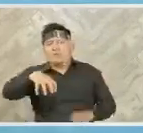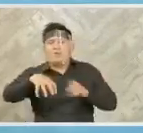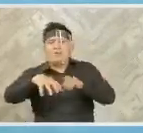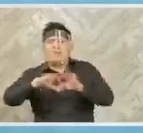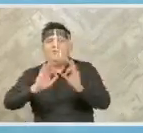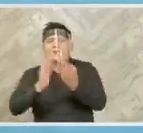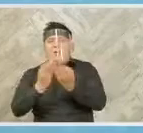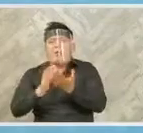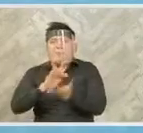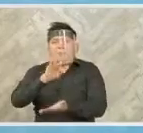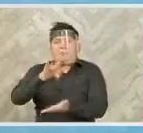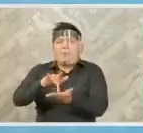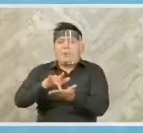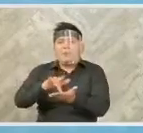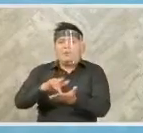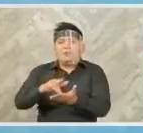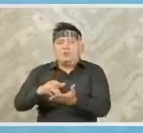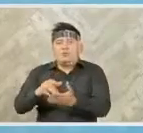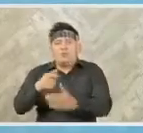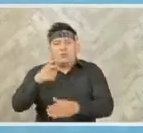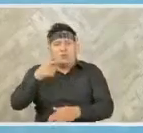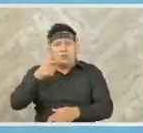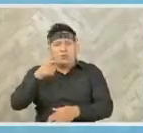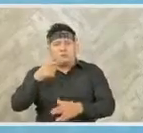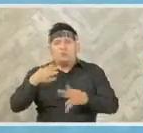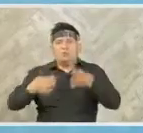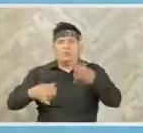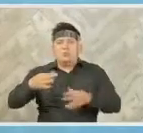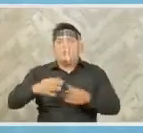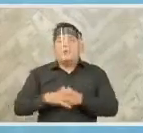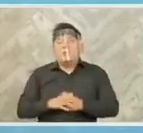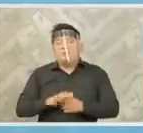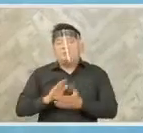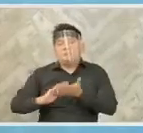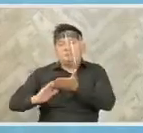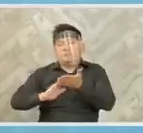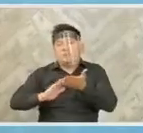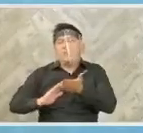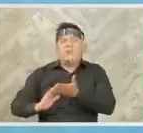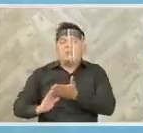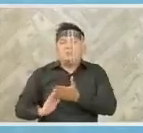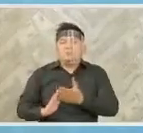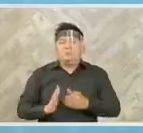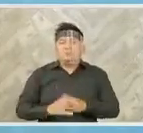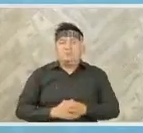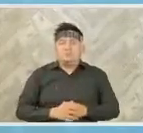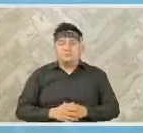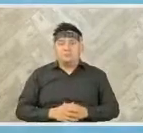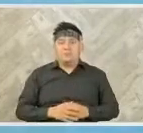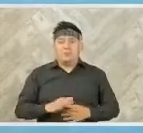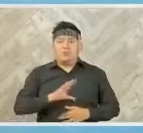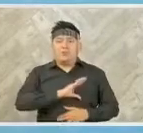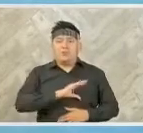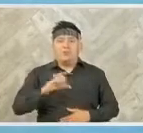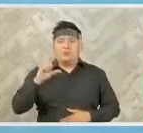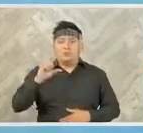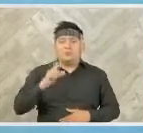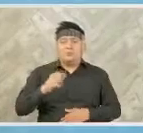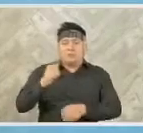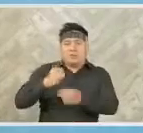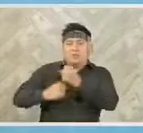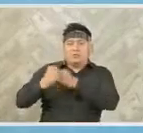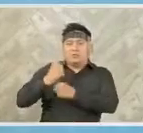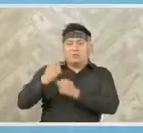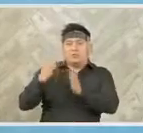que circunstancias de hecho aumenten en dificultad. La administración el año inmediatamente